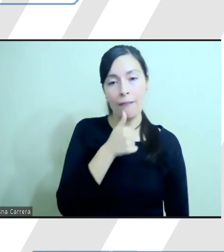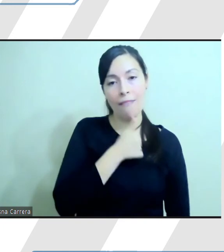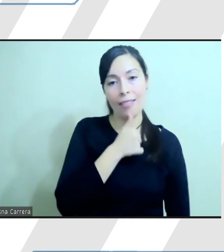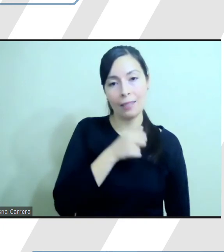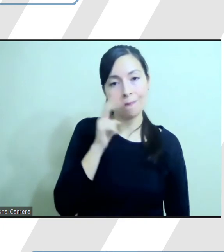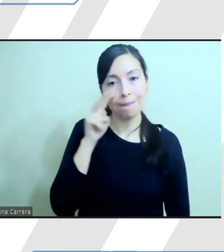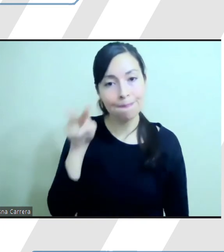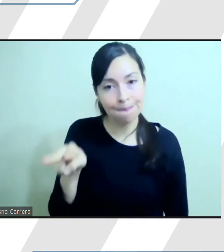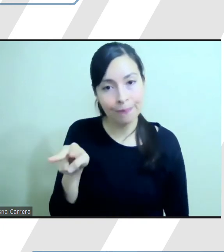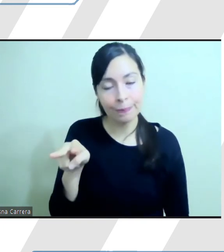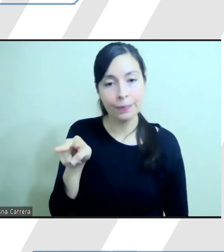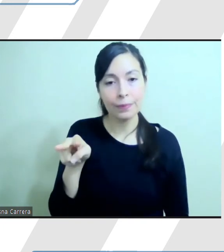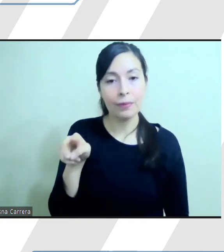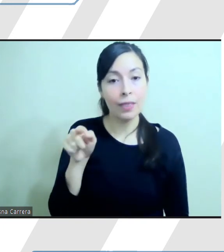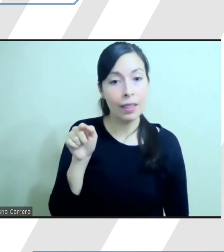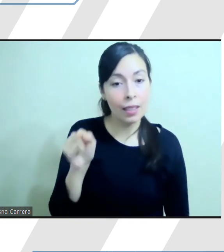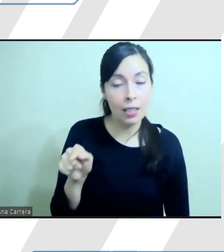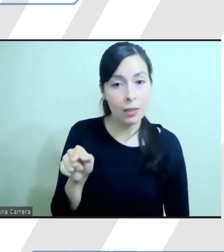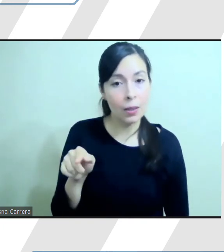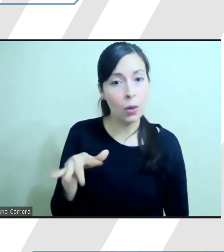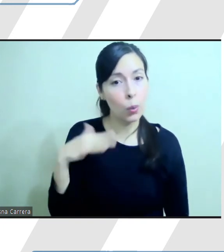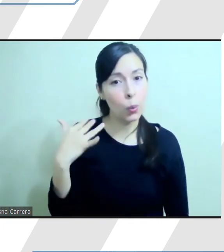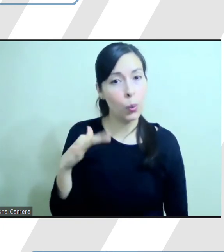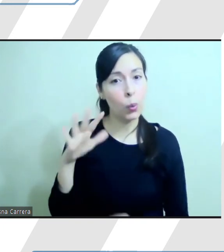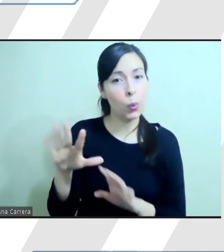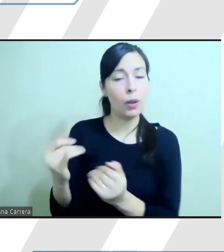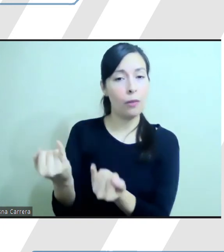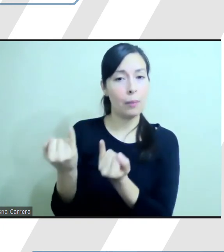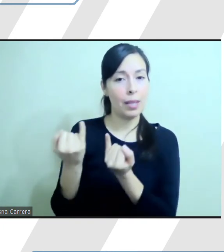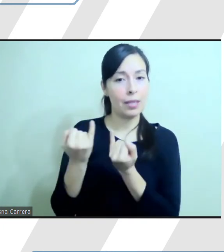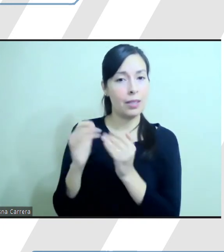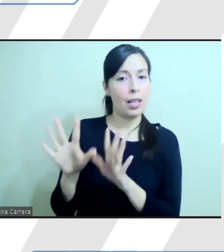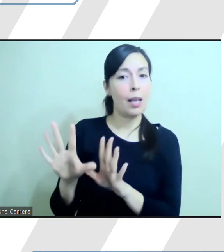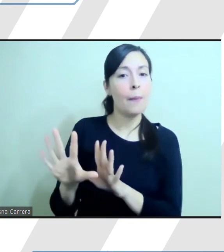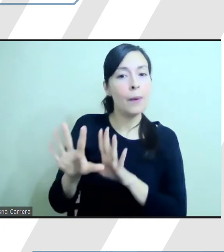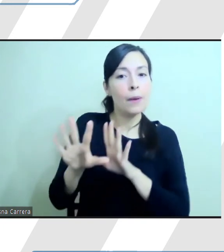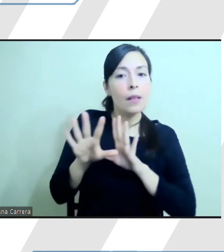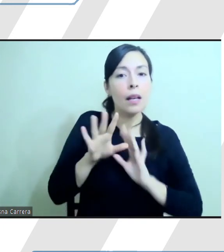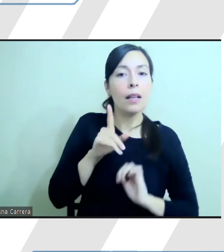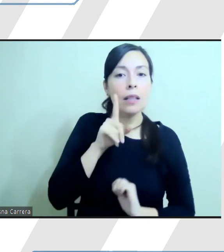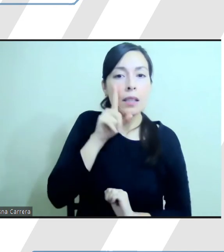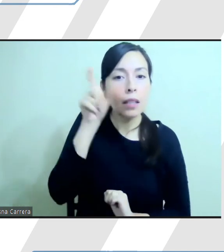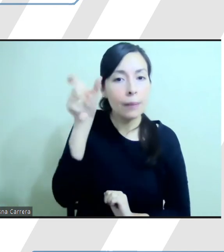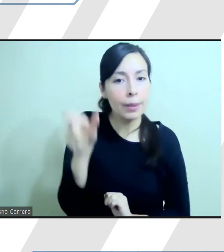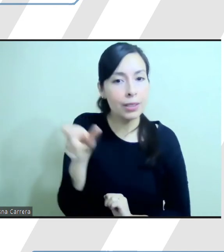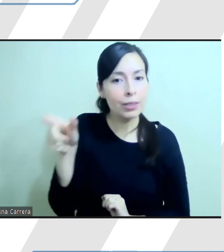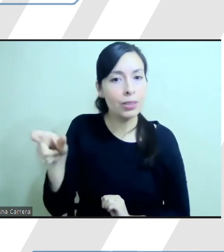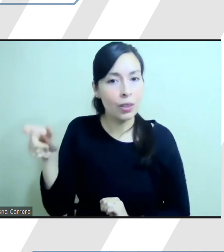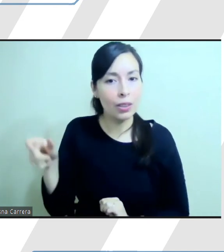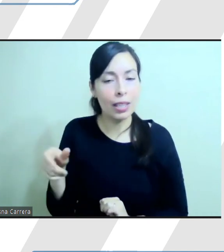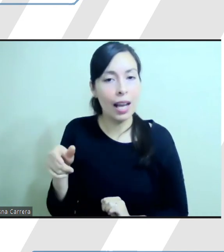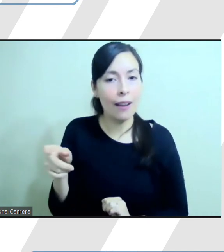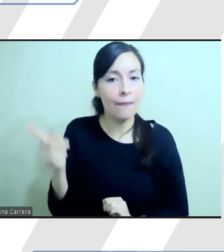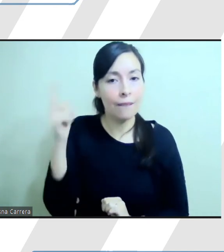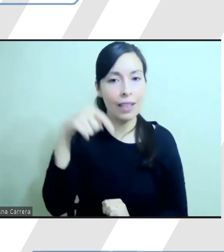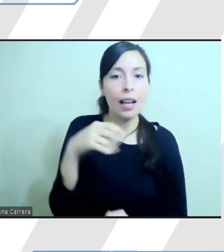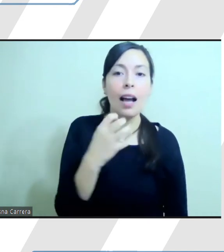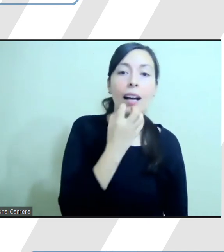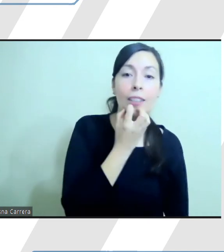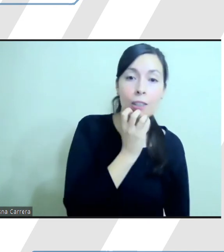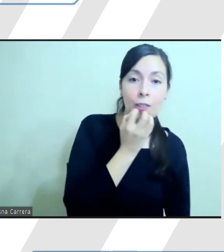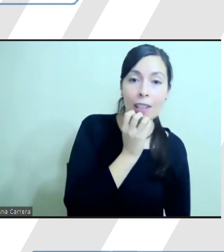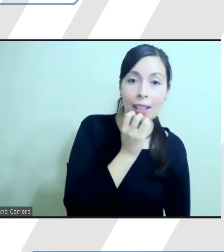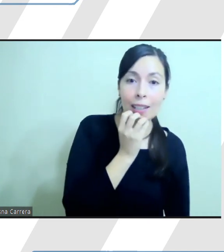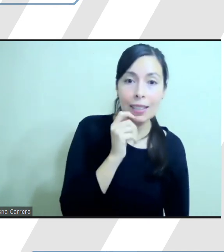haber una mina muy rica de información respecto a quiénes fueron las contrapartes que en Antofagasta estuvieron en su